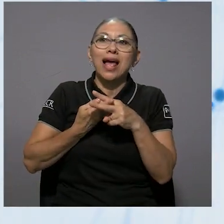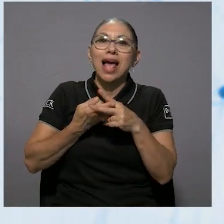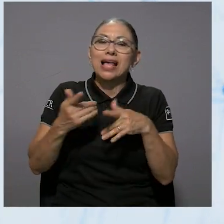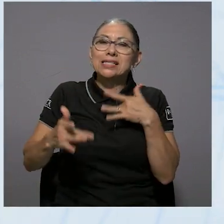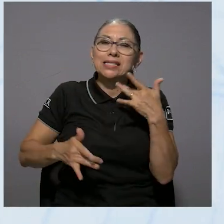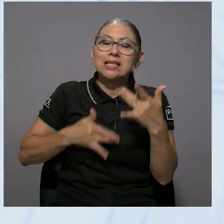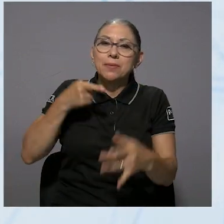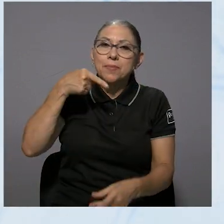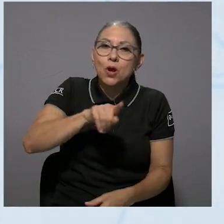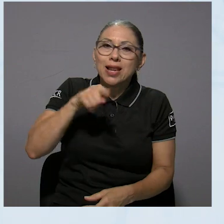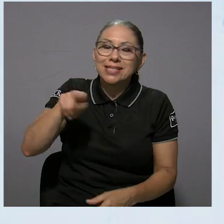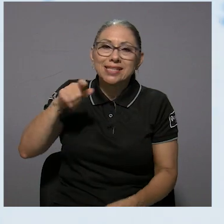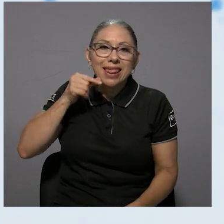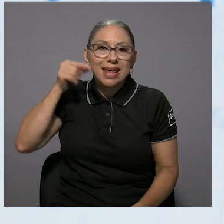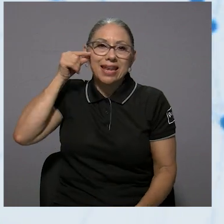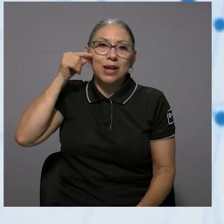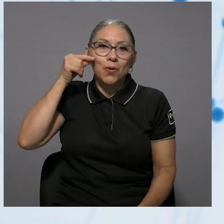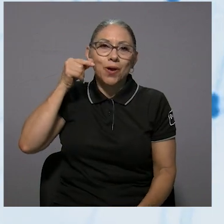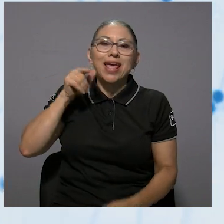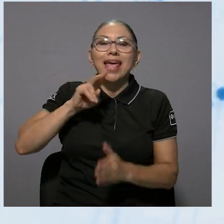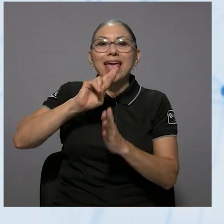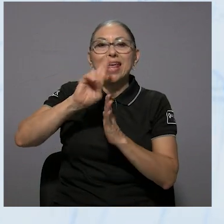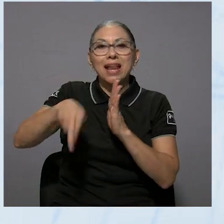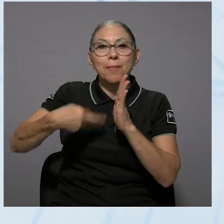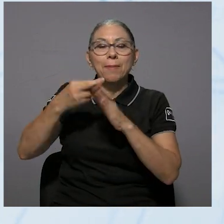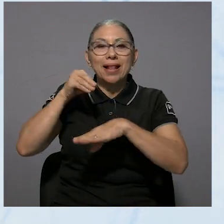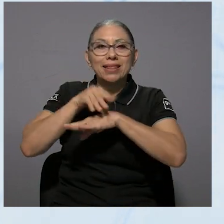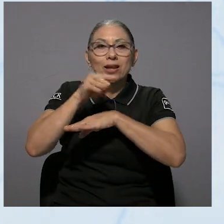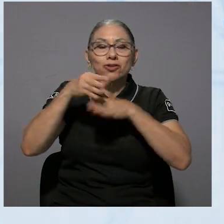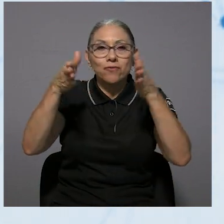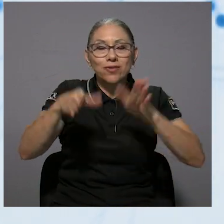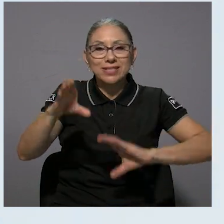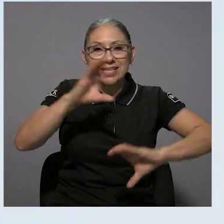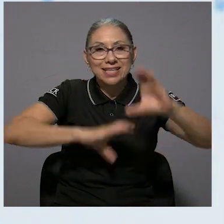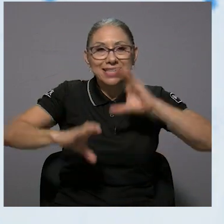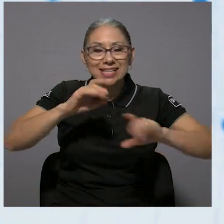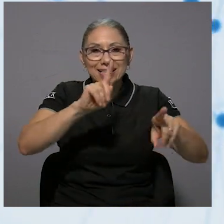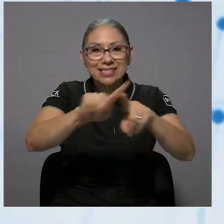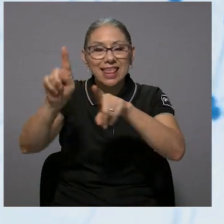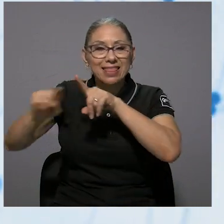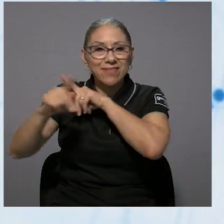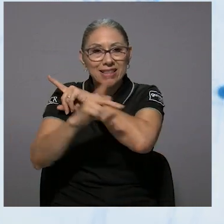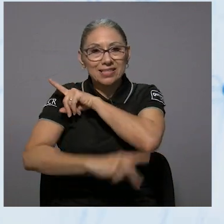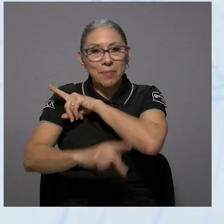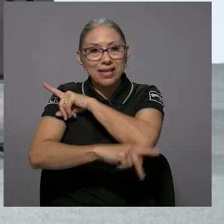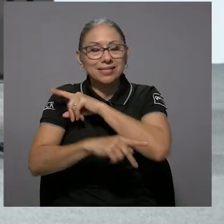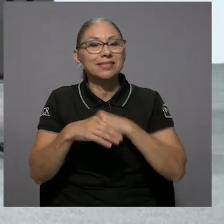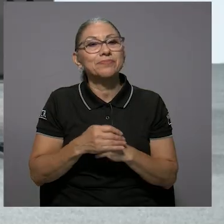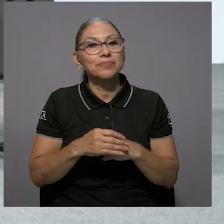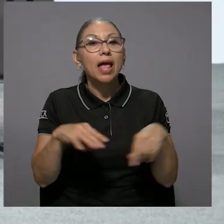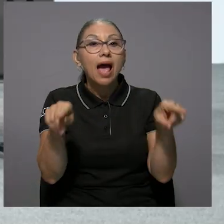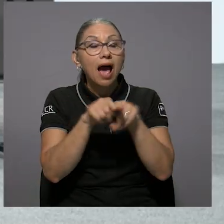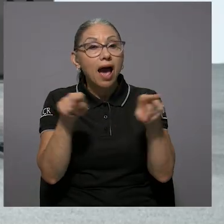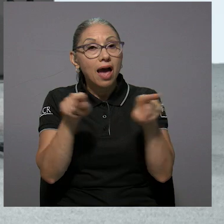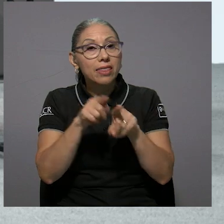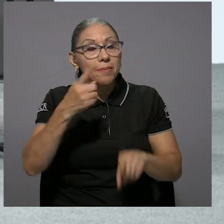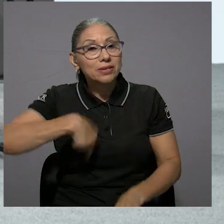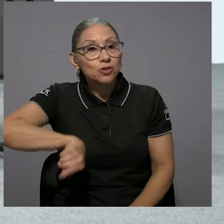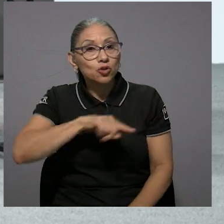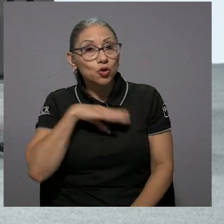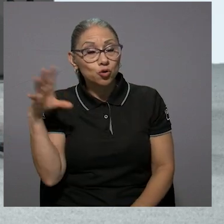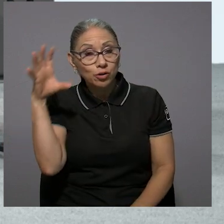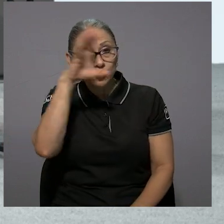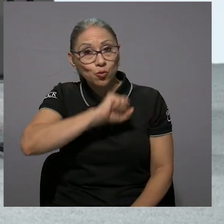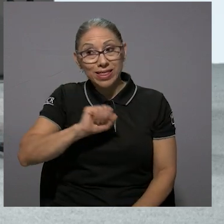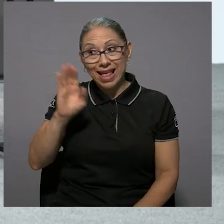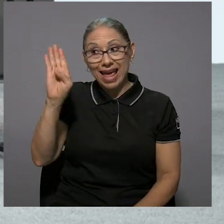género en este papel que tenían las personas divulgadoras de ciencia en diferentes países. Además, nos dimos cuenta, por